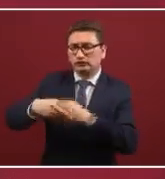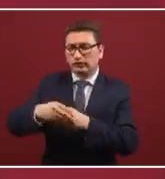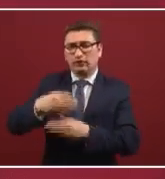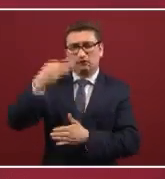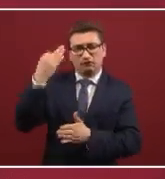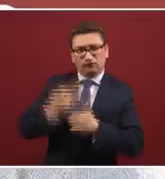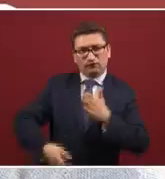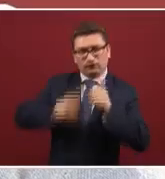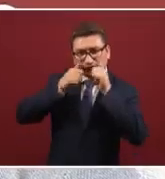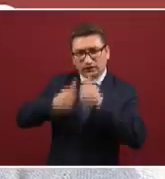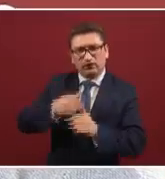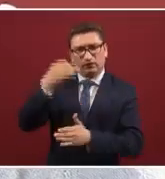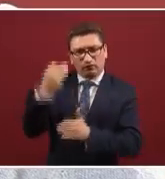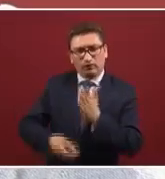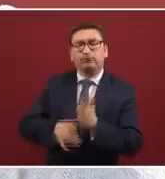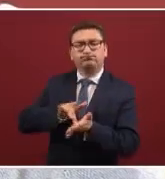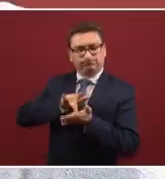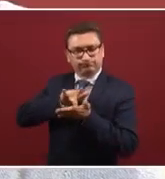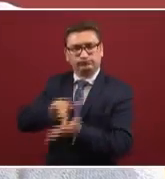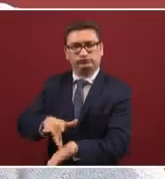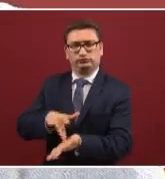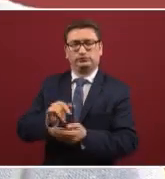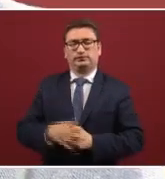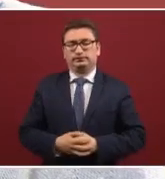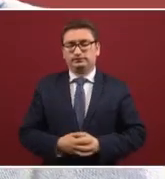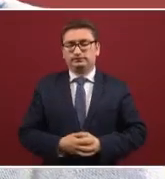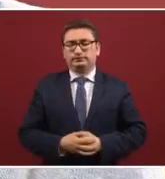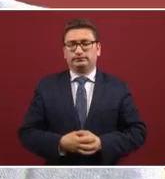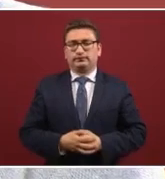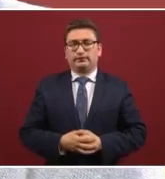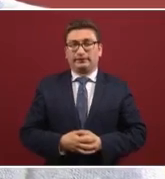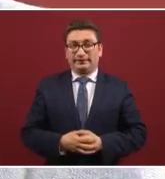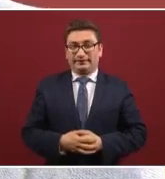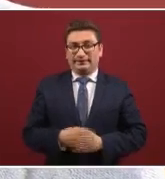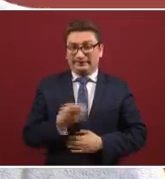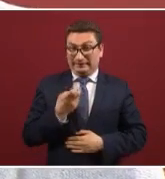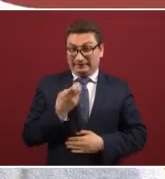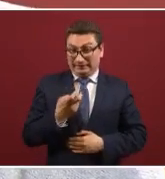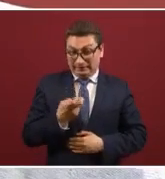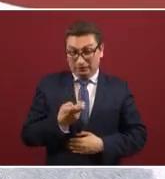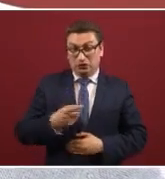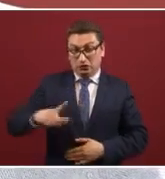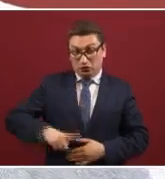recibido atención. Esto de suyo genera